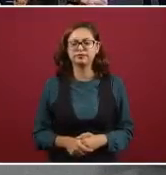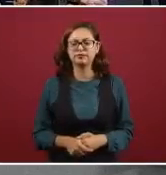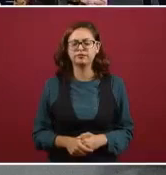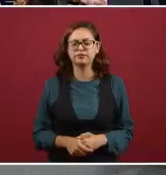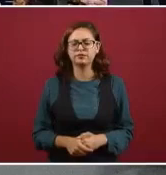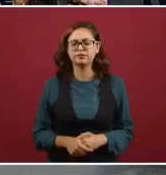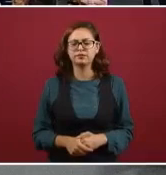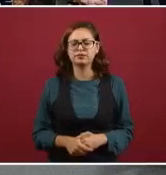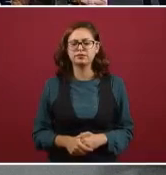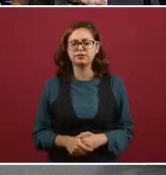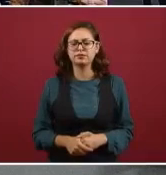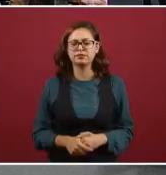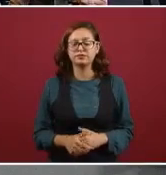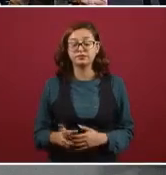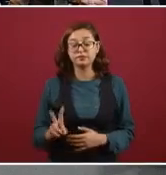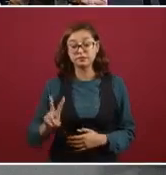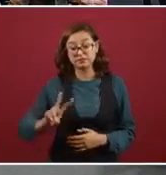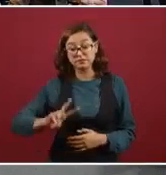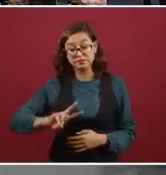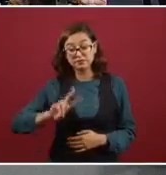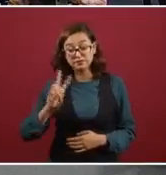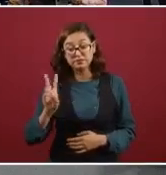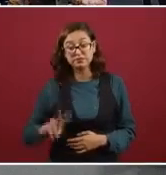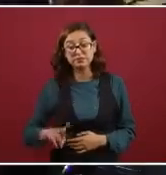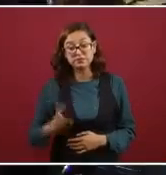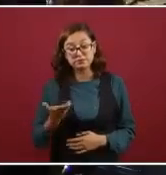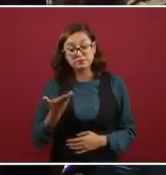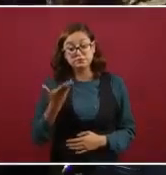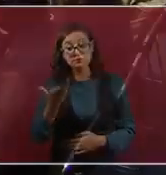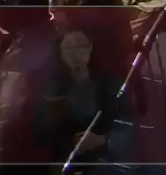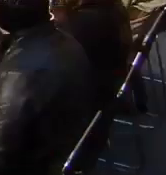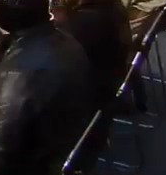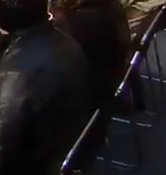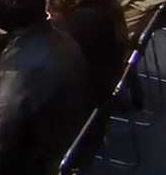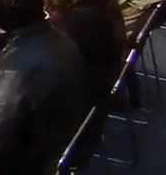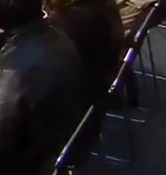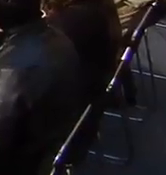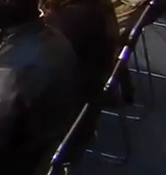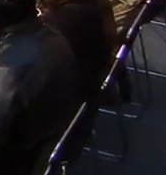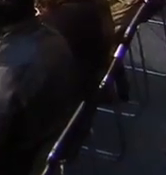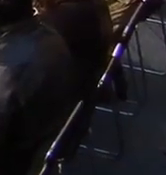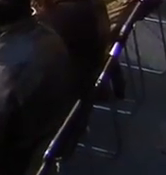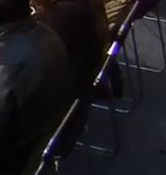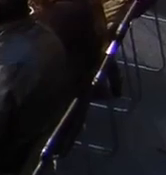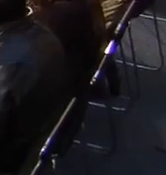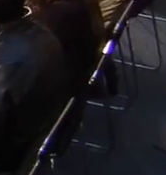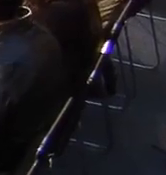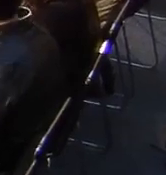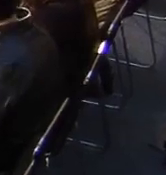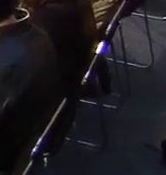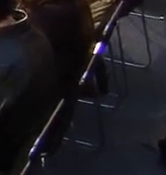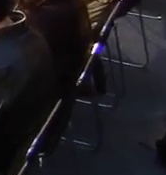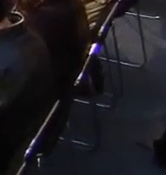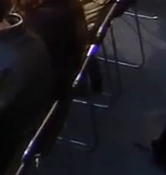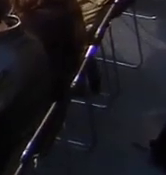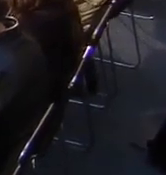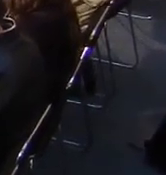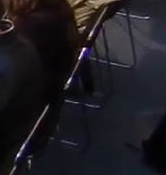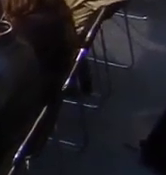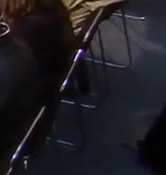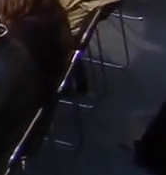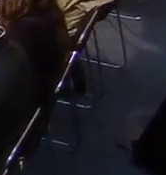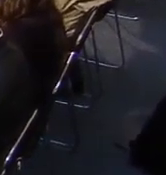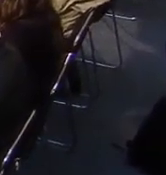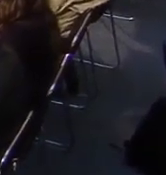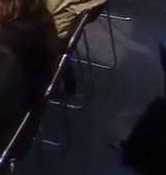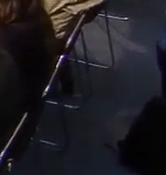Ciertamente, la actitud de su gobierno frente a los norteamericanos, frente al señor Trump, ha sido en pos